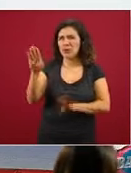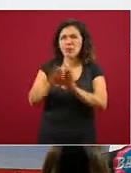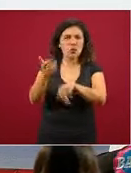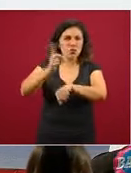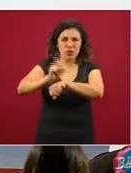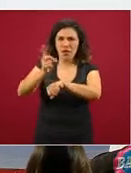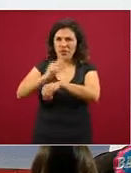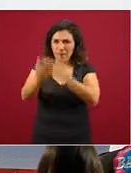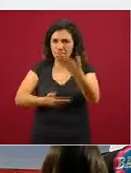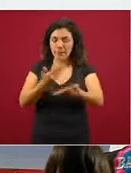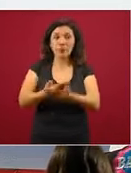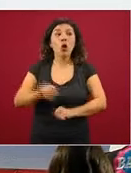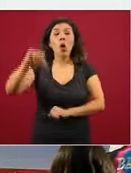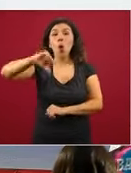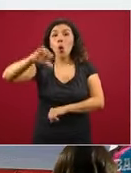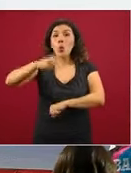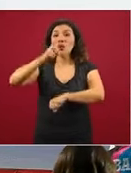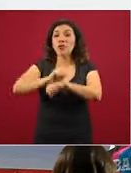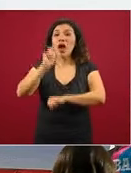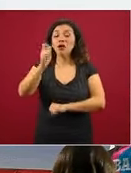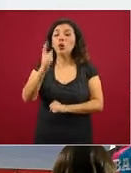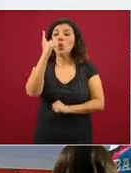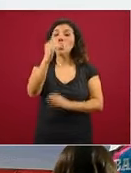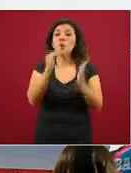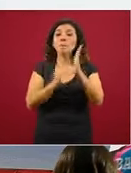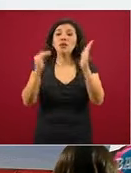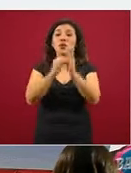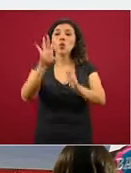los días. El día de hoy son